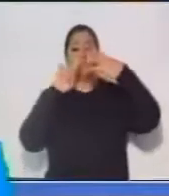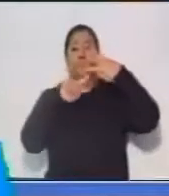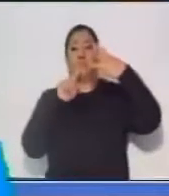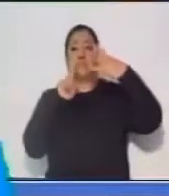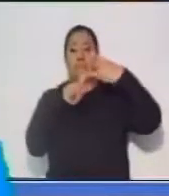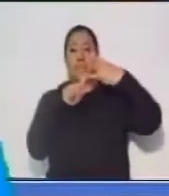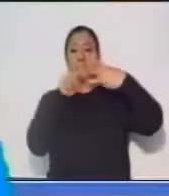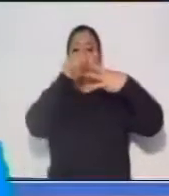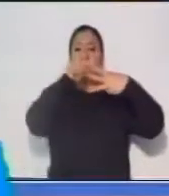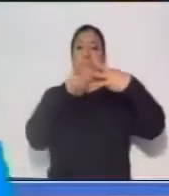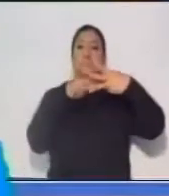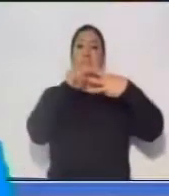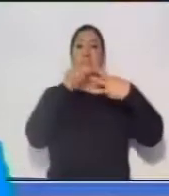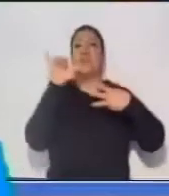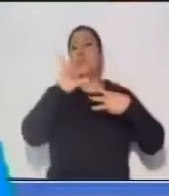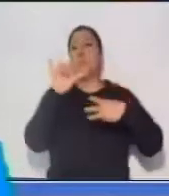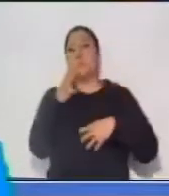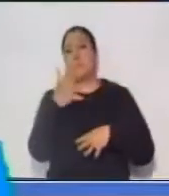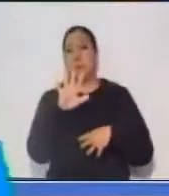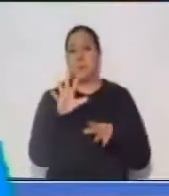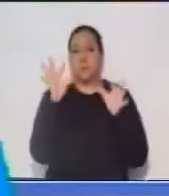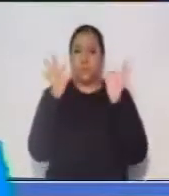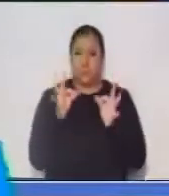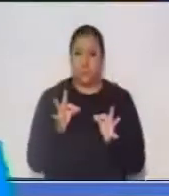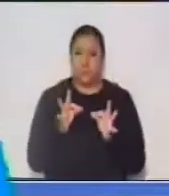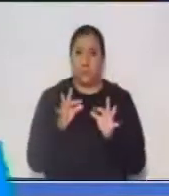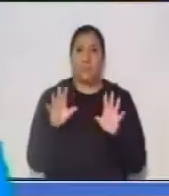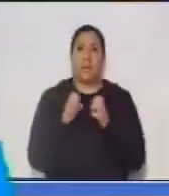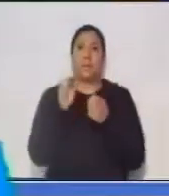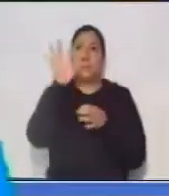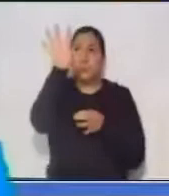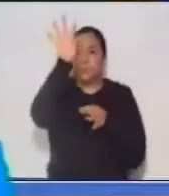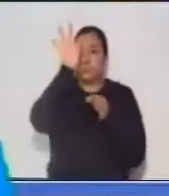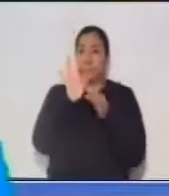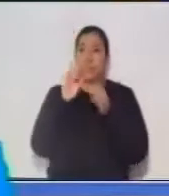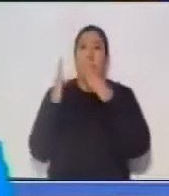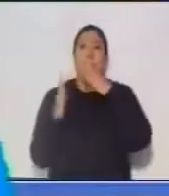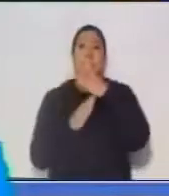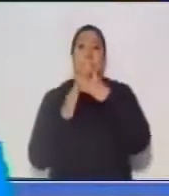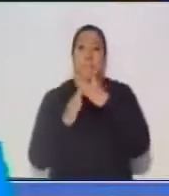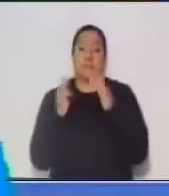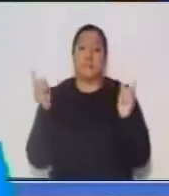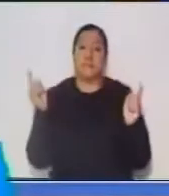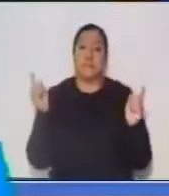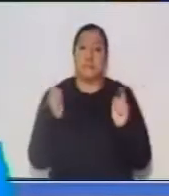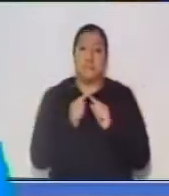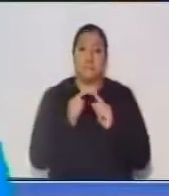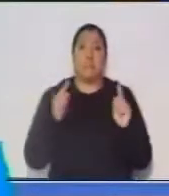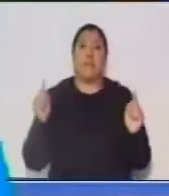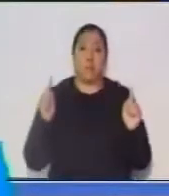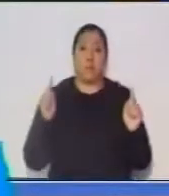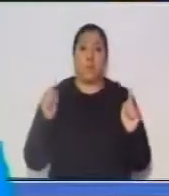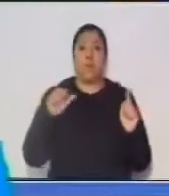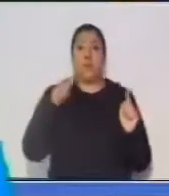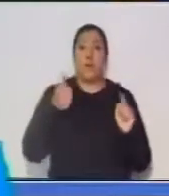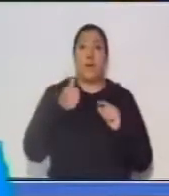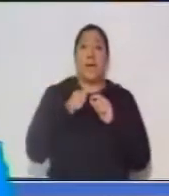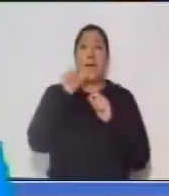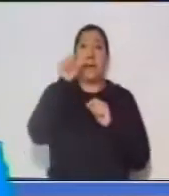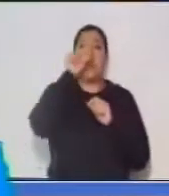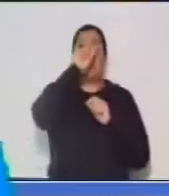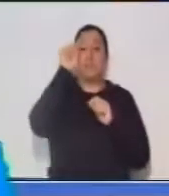una base más grande y una base más pequeña, una base mayor y una menor.